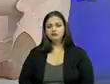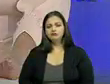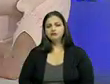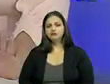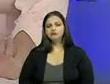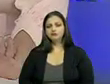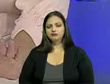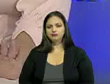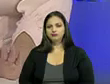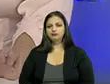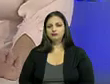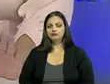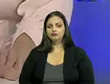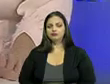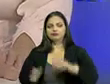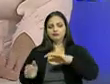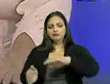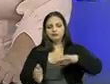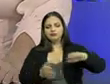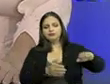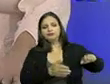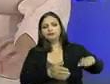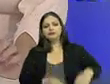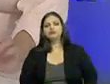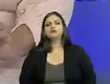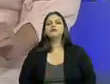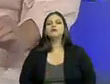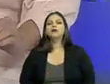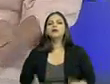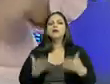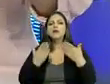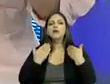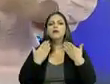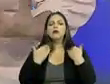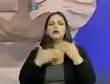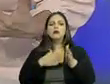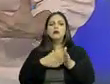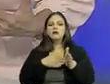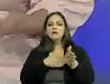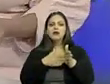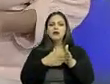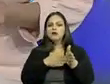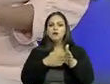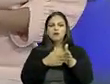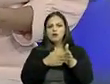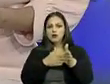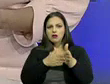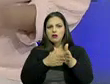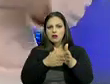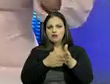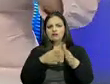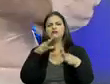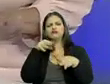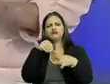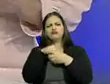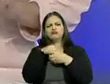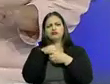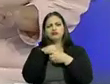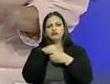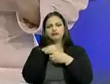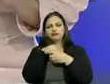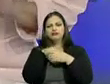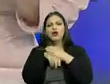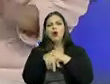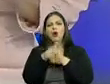queremos contarles que un nuevo caso de abuso sexual se registró en el interior de la Metrovía en Guayaquil. El sujeto